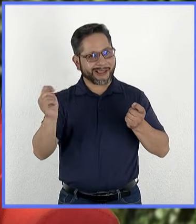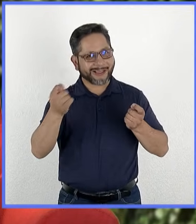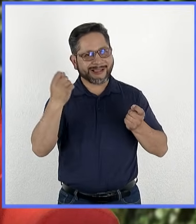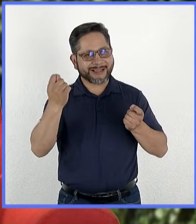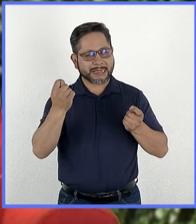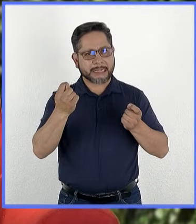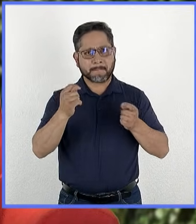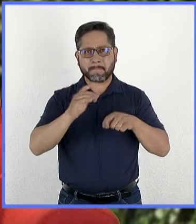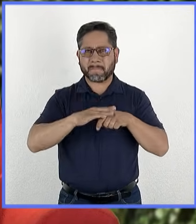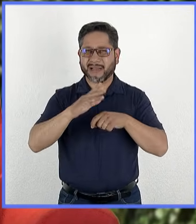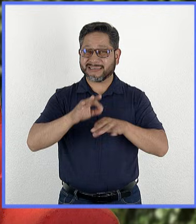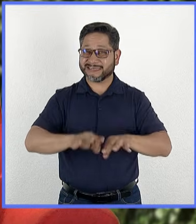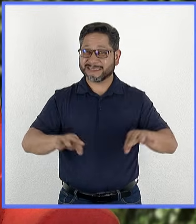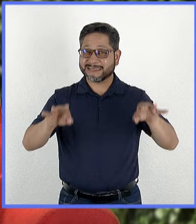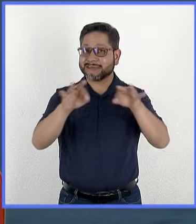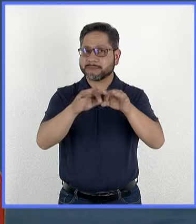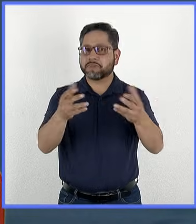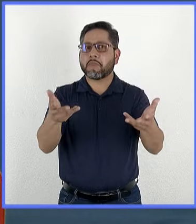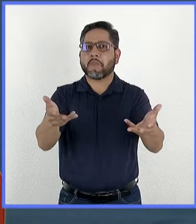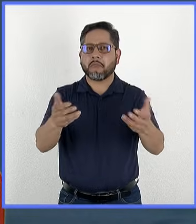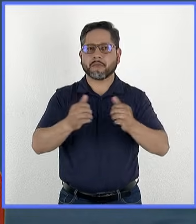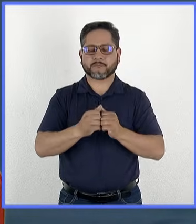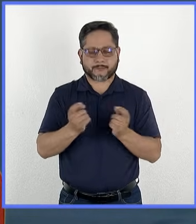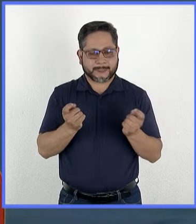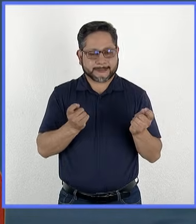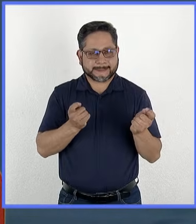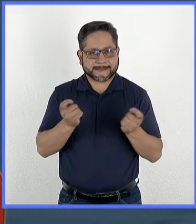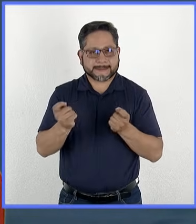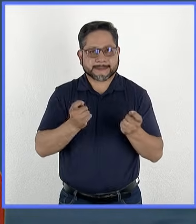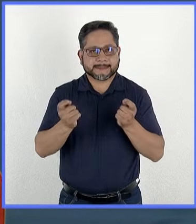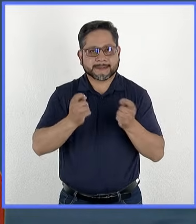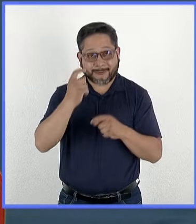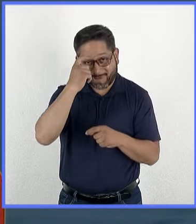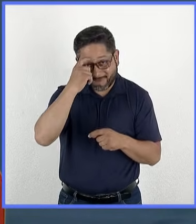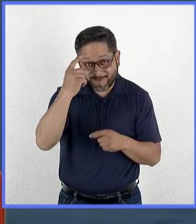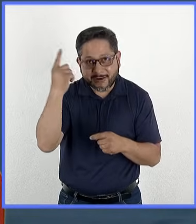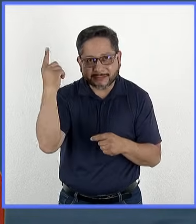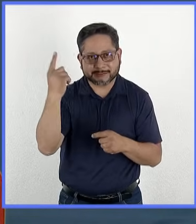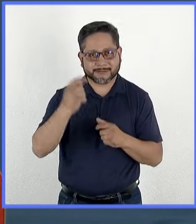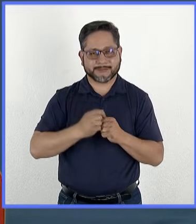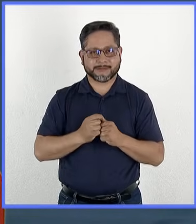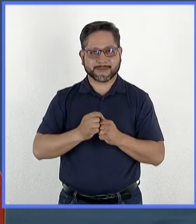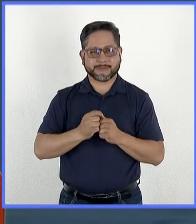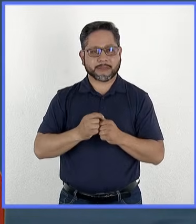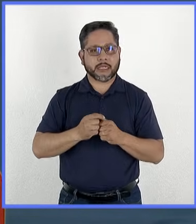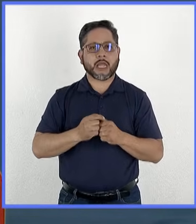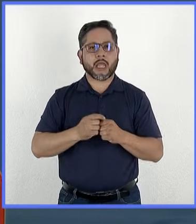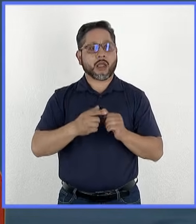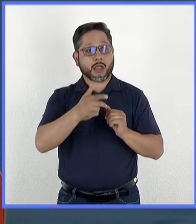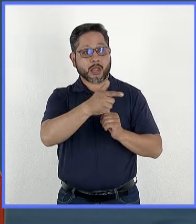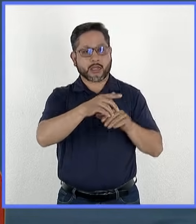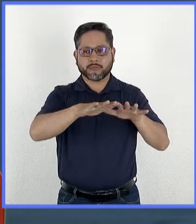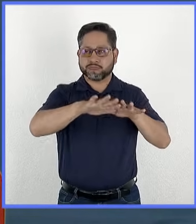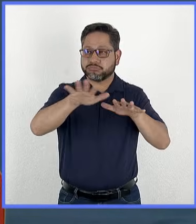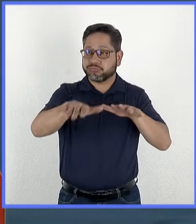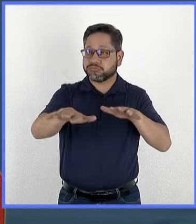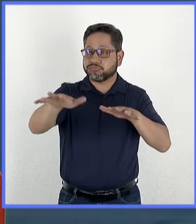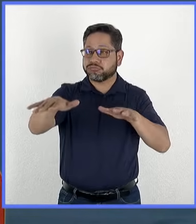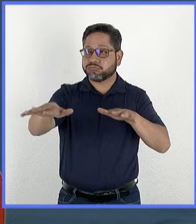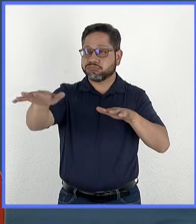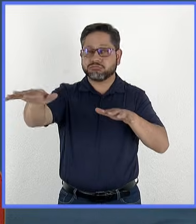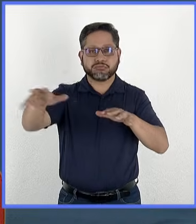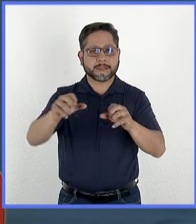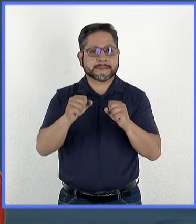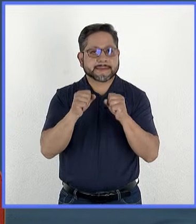el reto más importante es la operación más sencilla, el acondicionamiento del acueducto para que sea